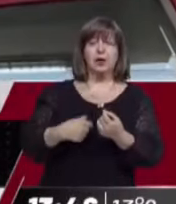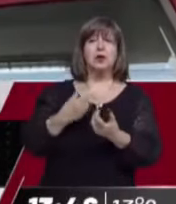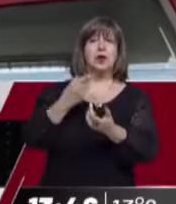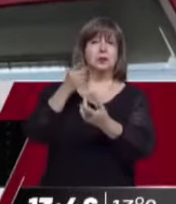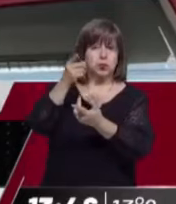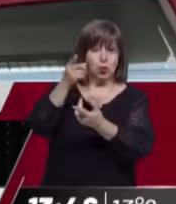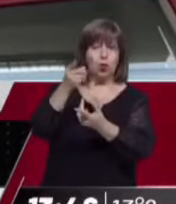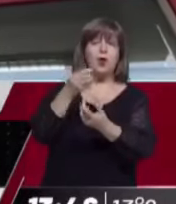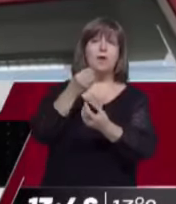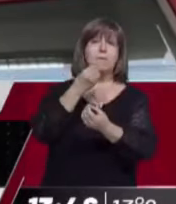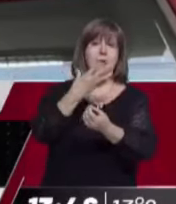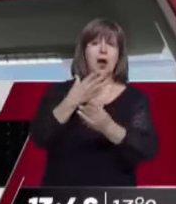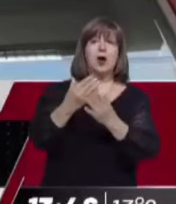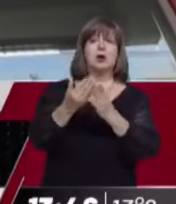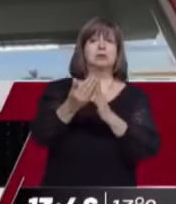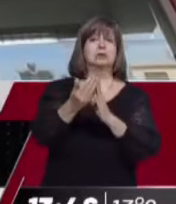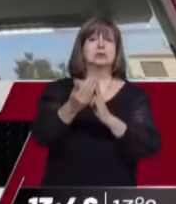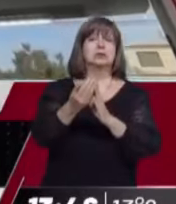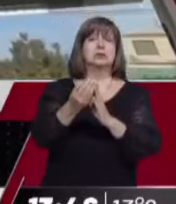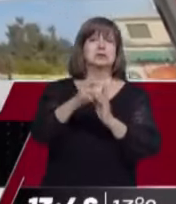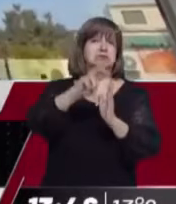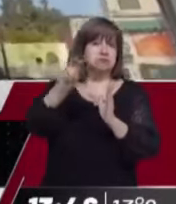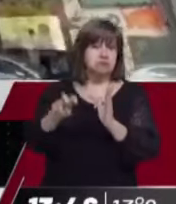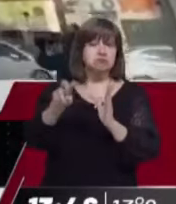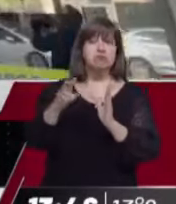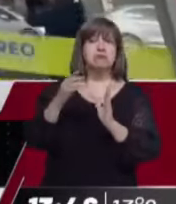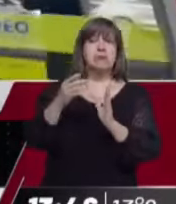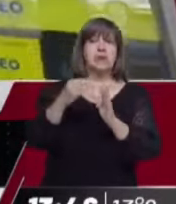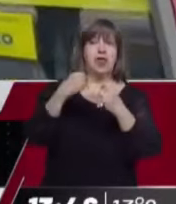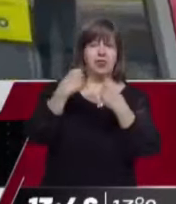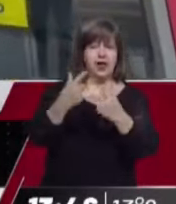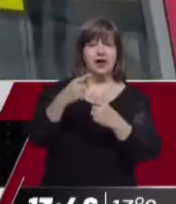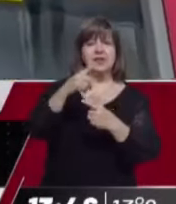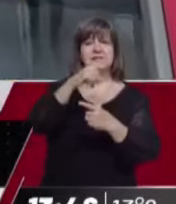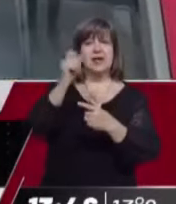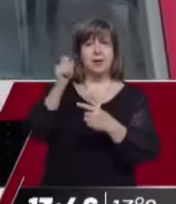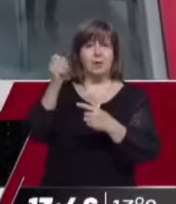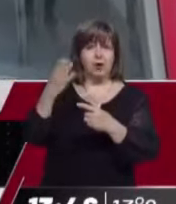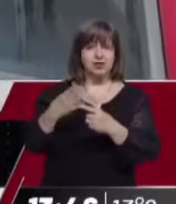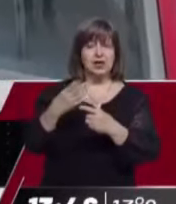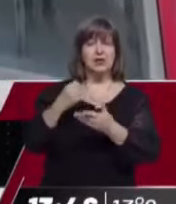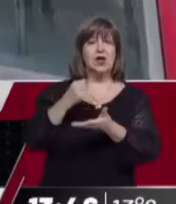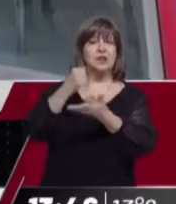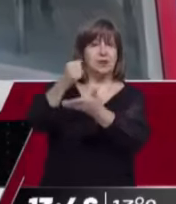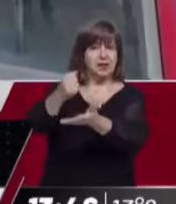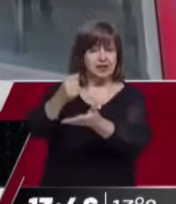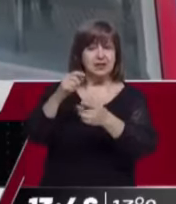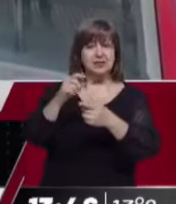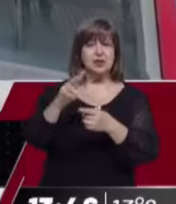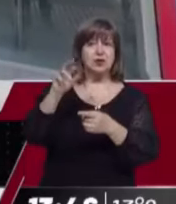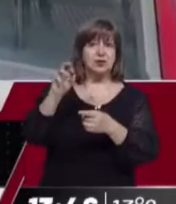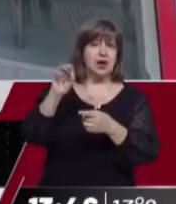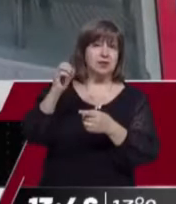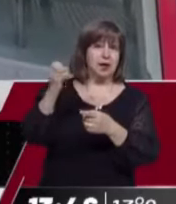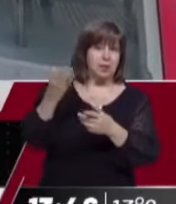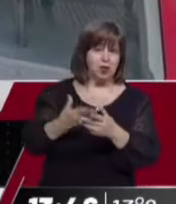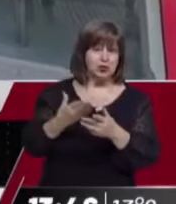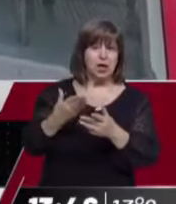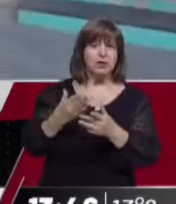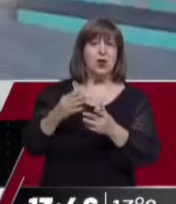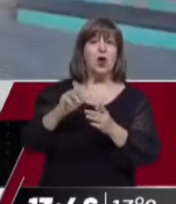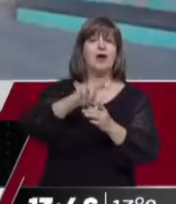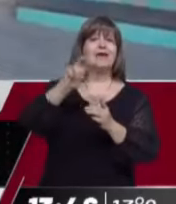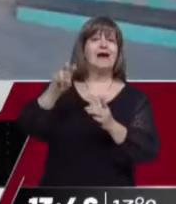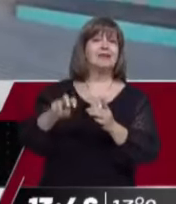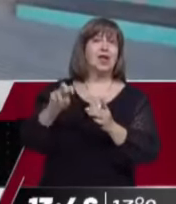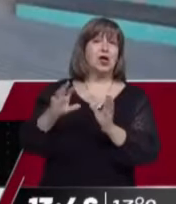el 100% de la indemnización y además un 30% en ese pedido, y los trabajadores ya están viendo si aceptarlo o no aceptarlo. Juan, ¿pero